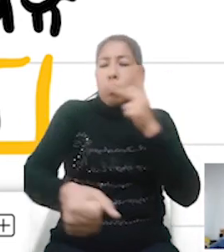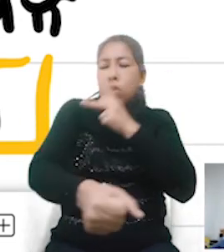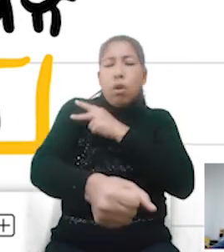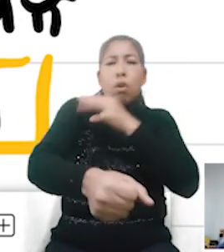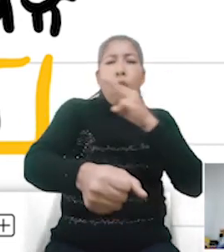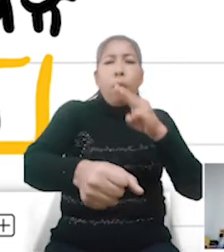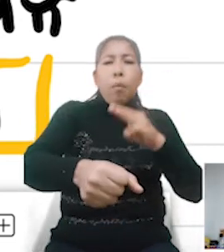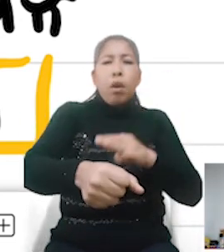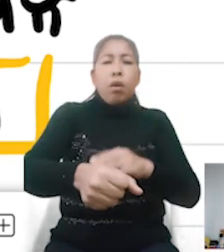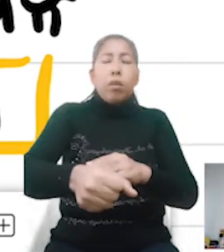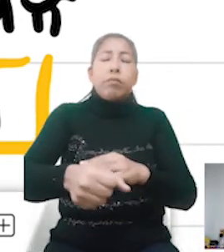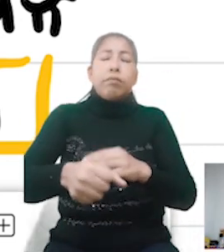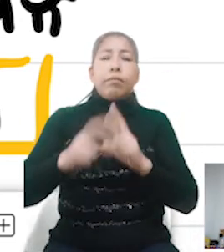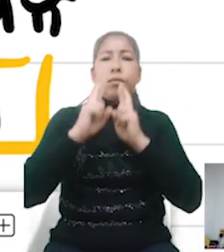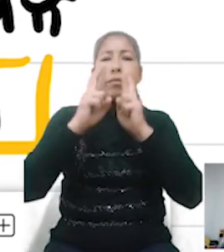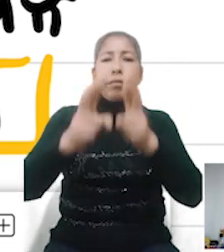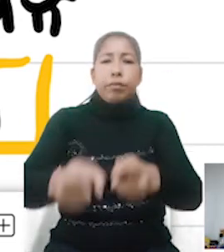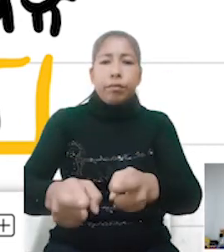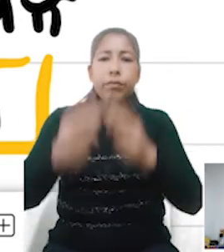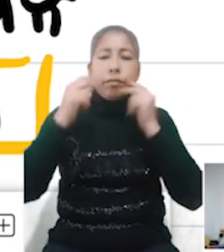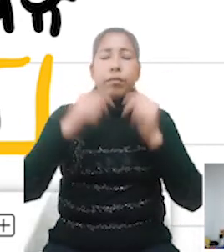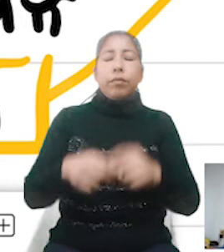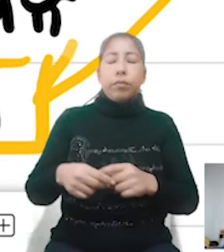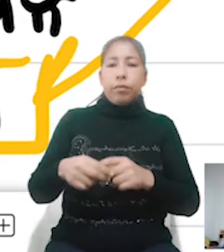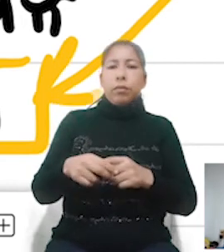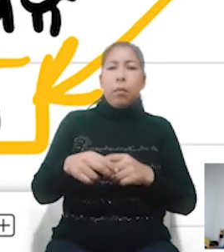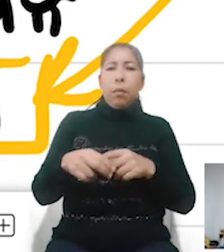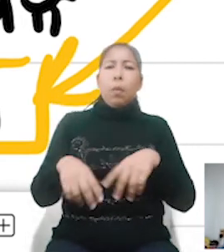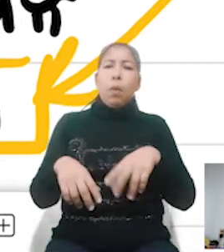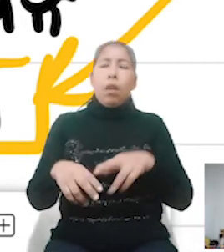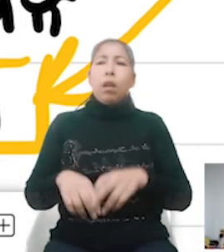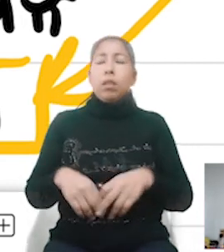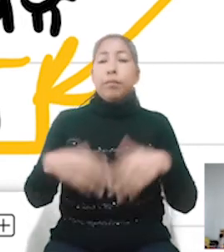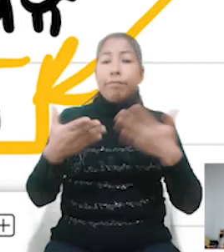¿cuántos kilómetros ha recorrido el caballo? Respondemos que el caballo recorrió